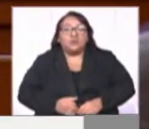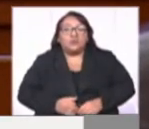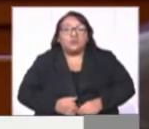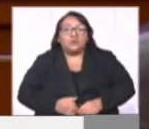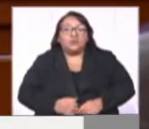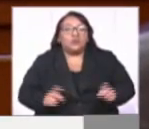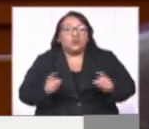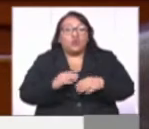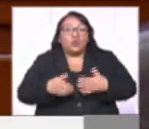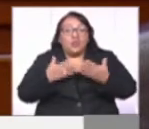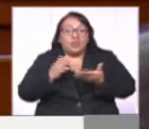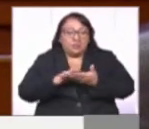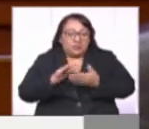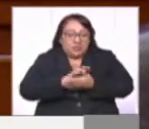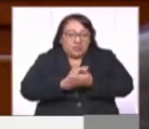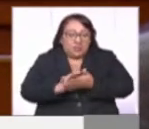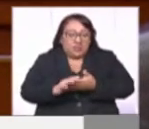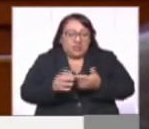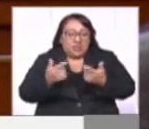mientras no lo